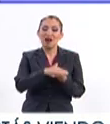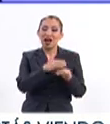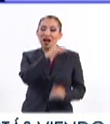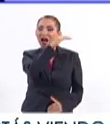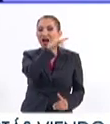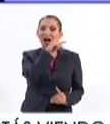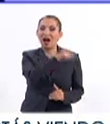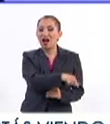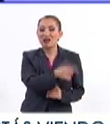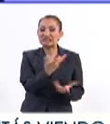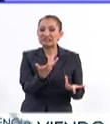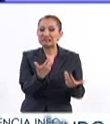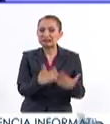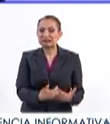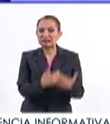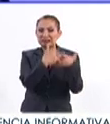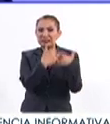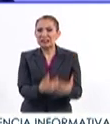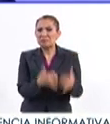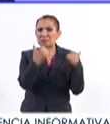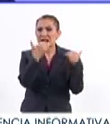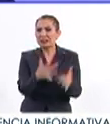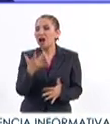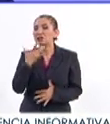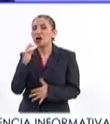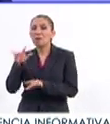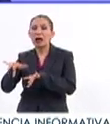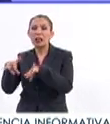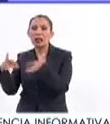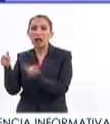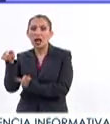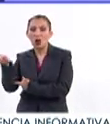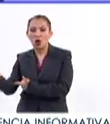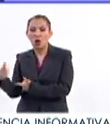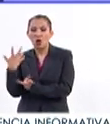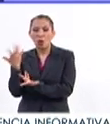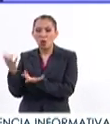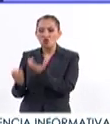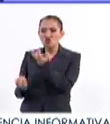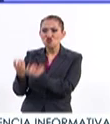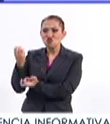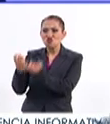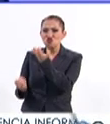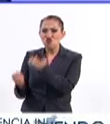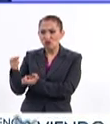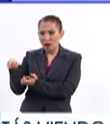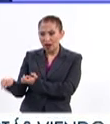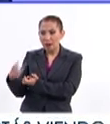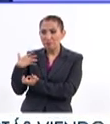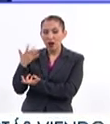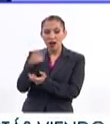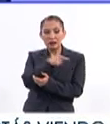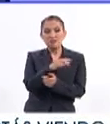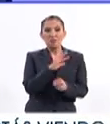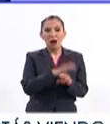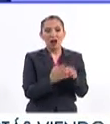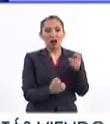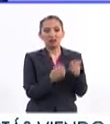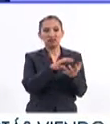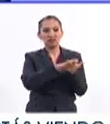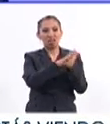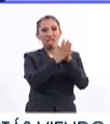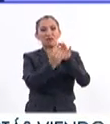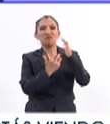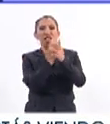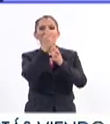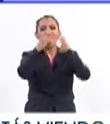El diésel, al ser un corte más pesado que la gasolina, en términos de sus puntos de ebullición, en esencia pues llega a tener de origen